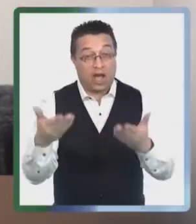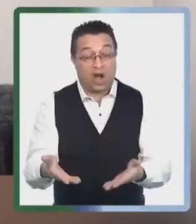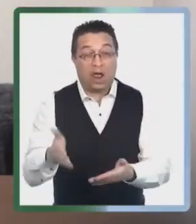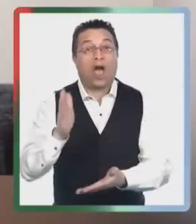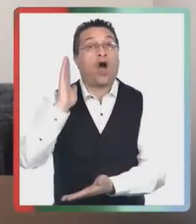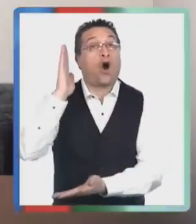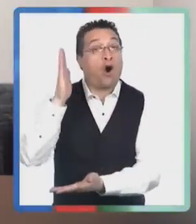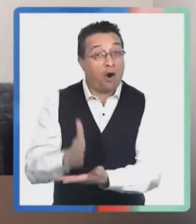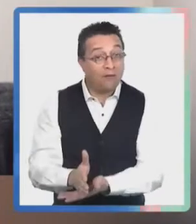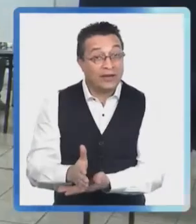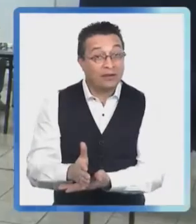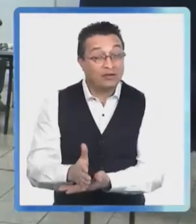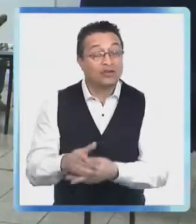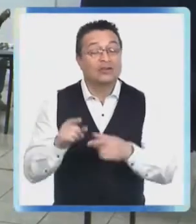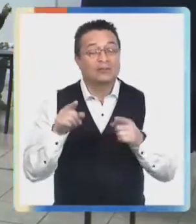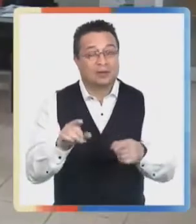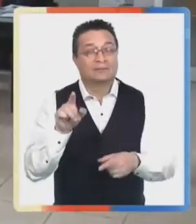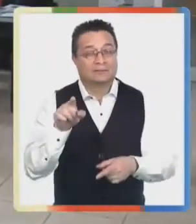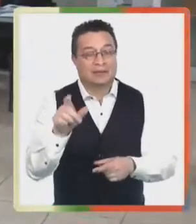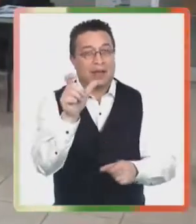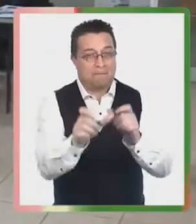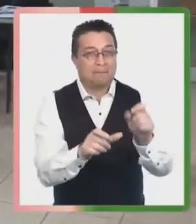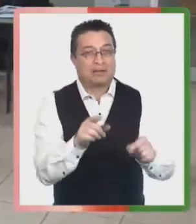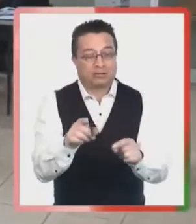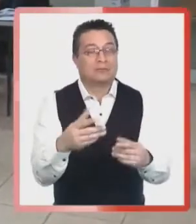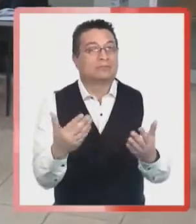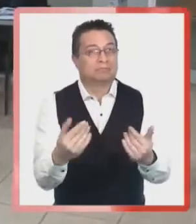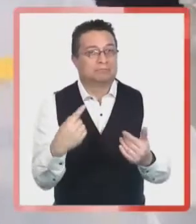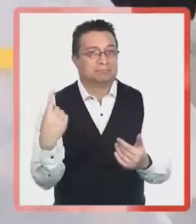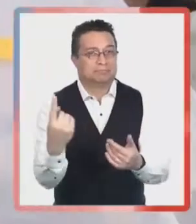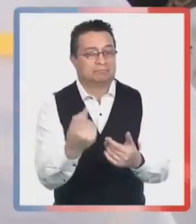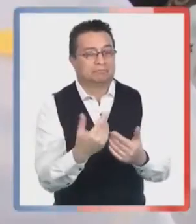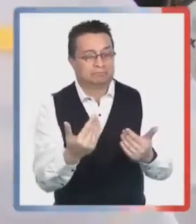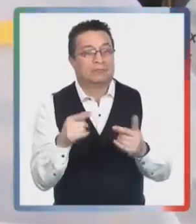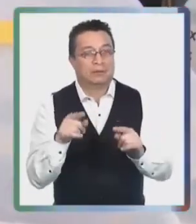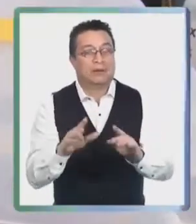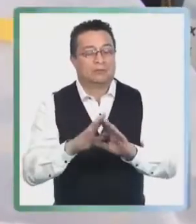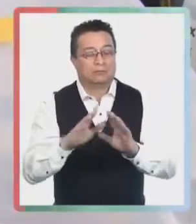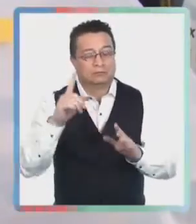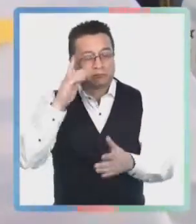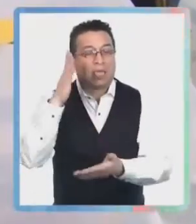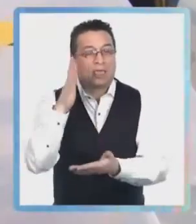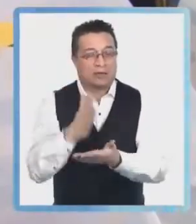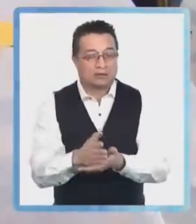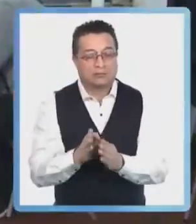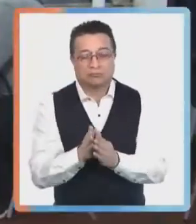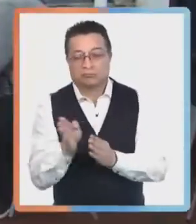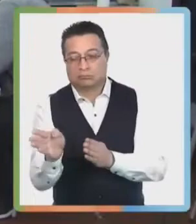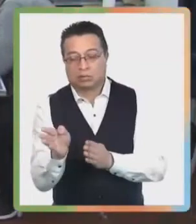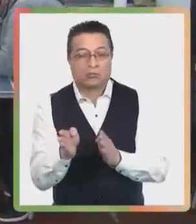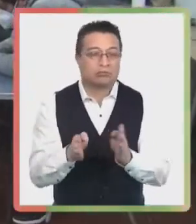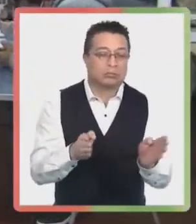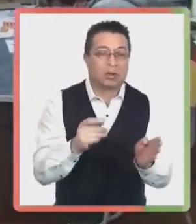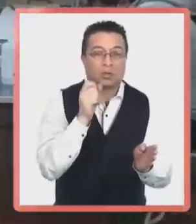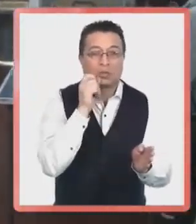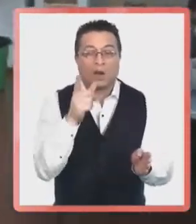carácter obligatorio, son las personas que se espera que terminen decidiendo el proceso electoral. Ahora, en un escenario